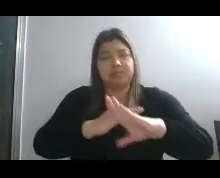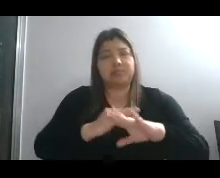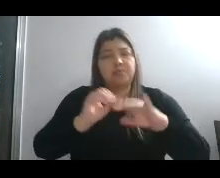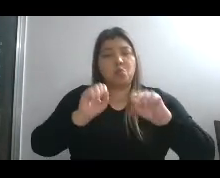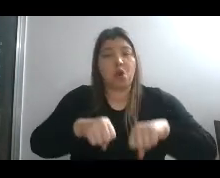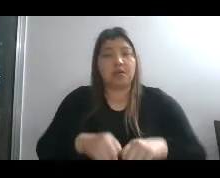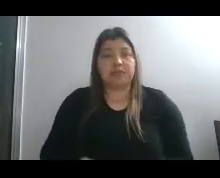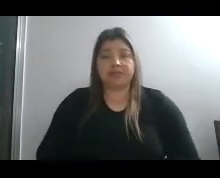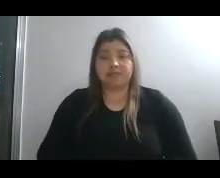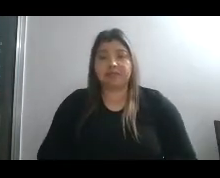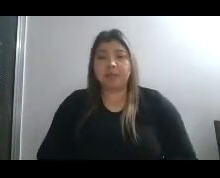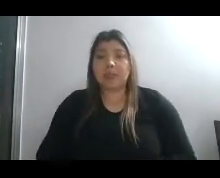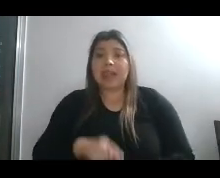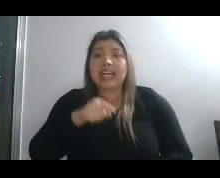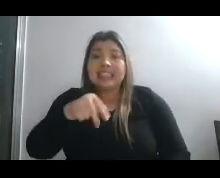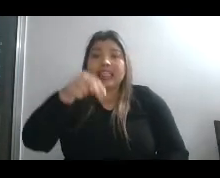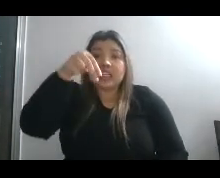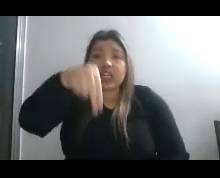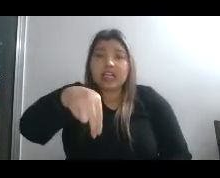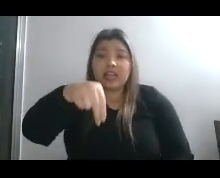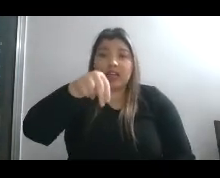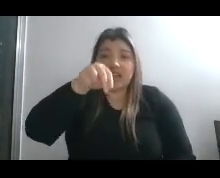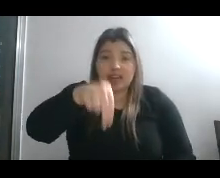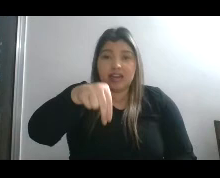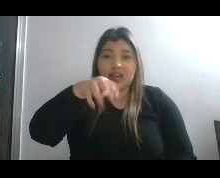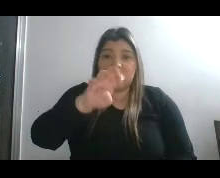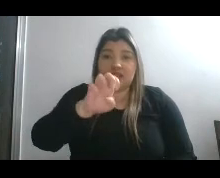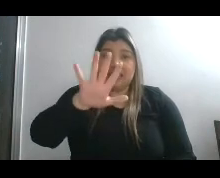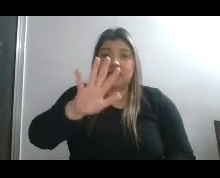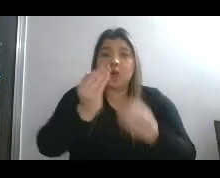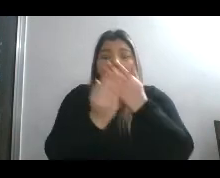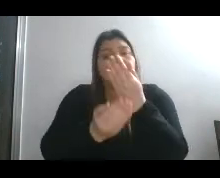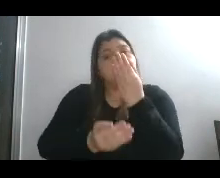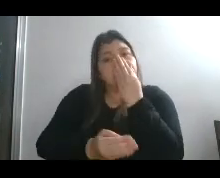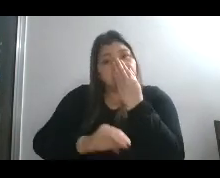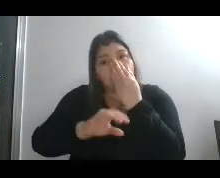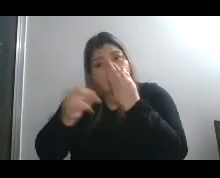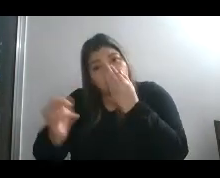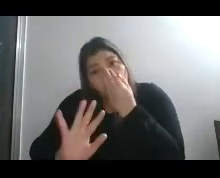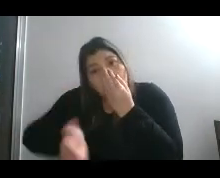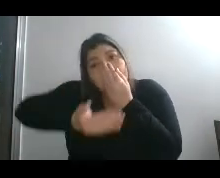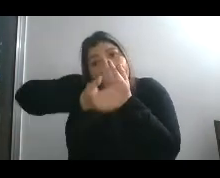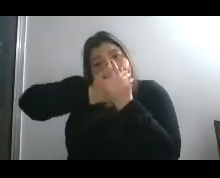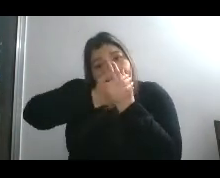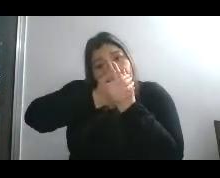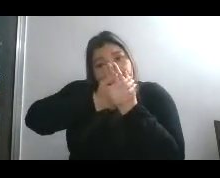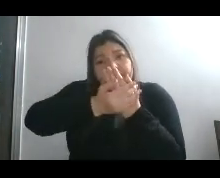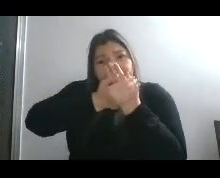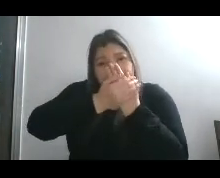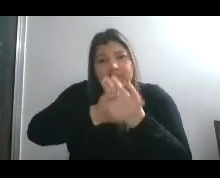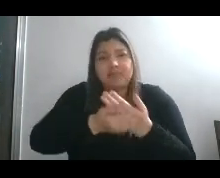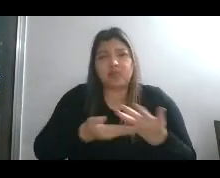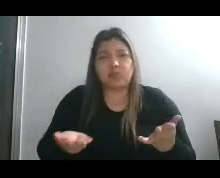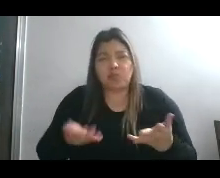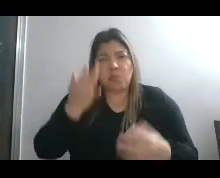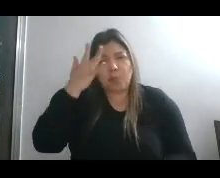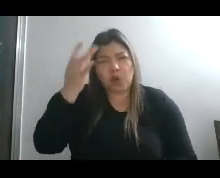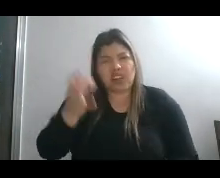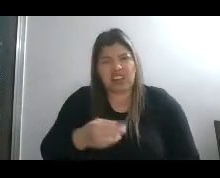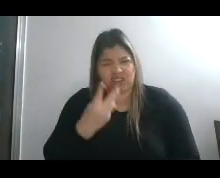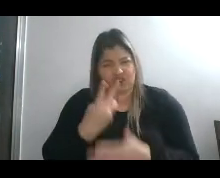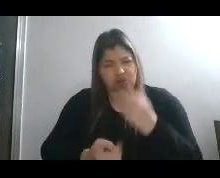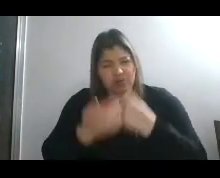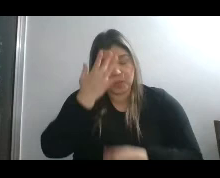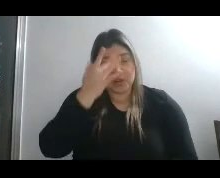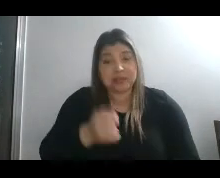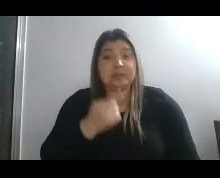con careta o mascarilla tradicional? Eso es una muy buena pregunta. El virus se transmite por gotas de saliva, ¿cierto? Y